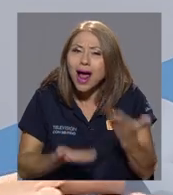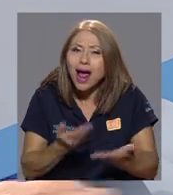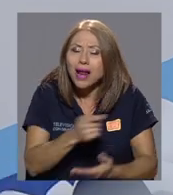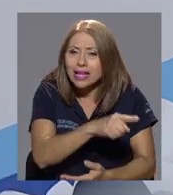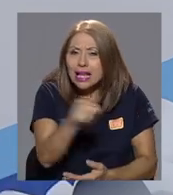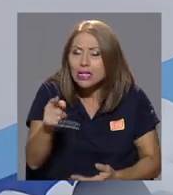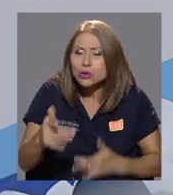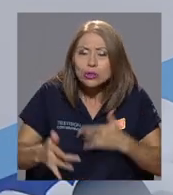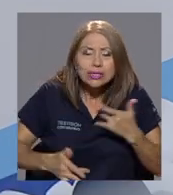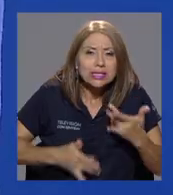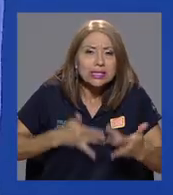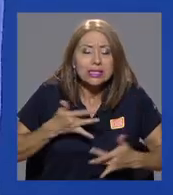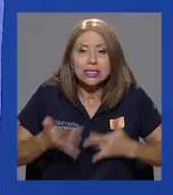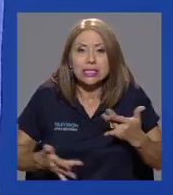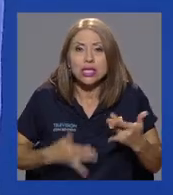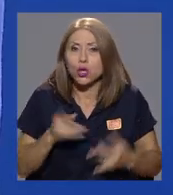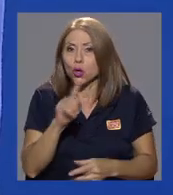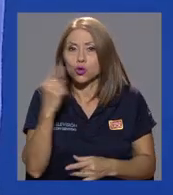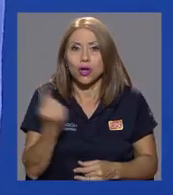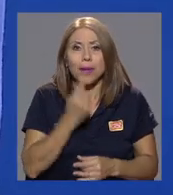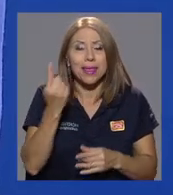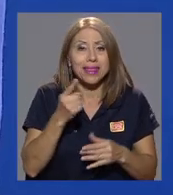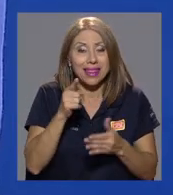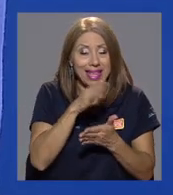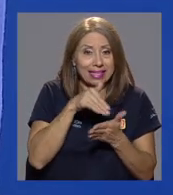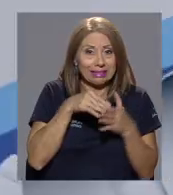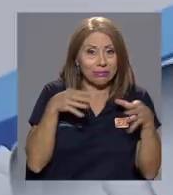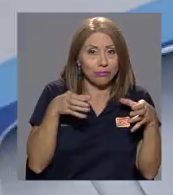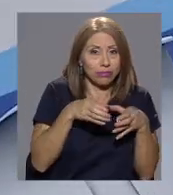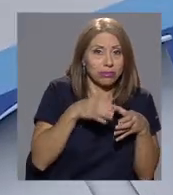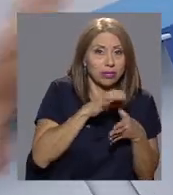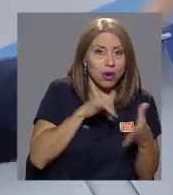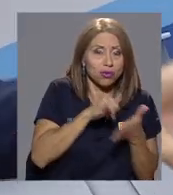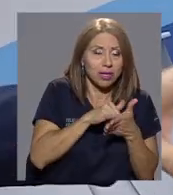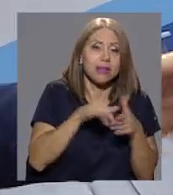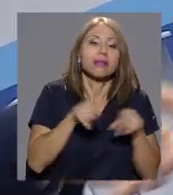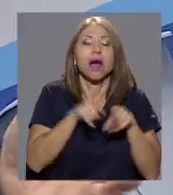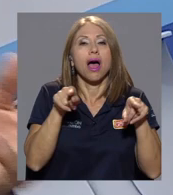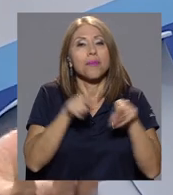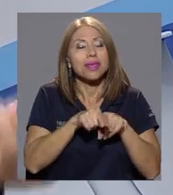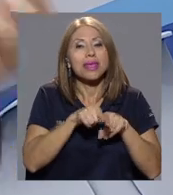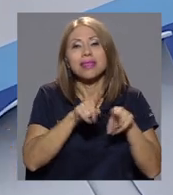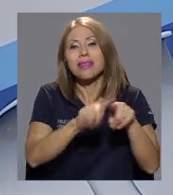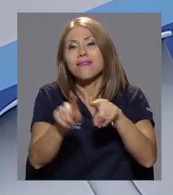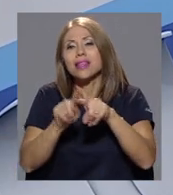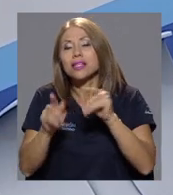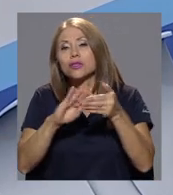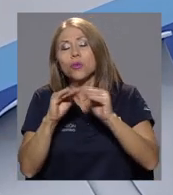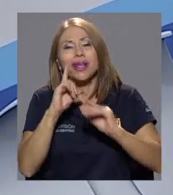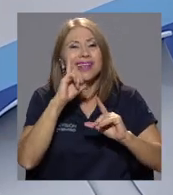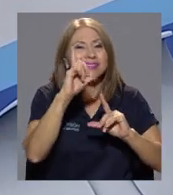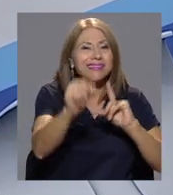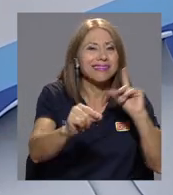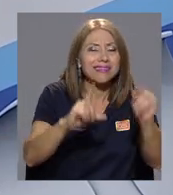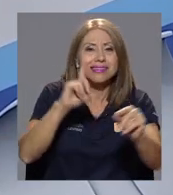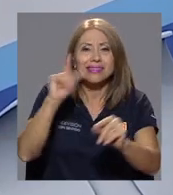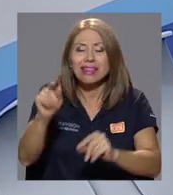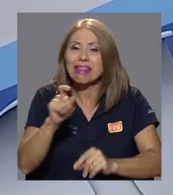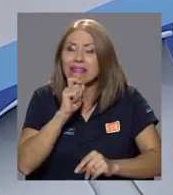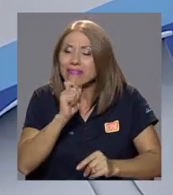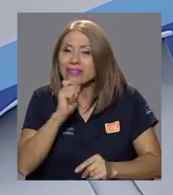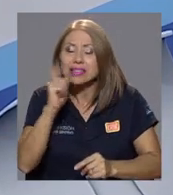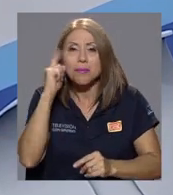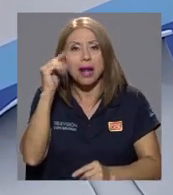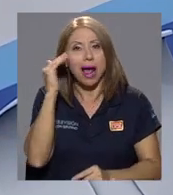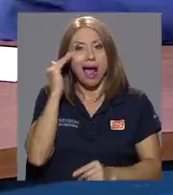sensibilización de que le comentaba antes no solamente en el área metropolitana sino también en las comunidades que tienen poco acceso a todas las